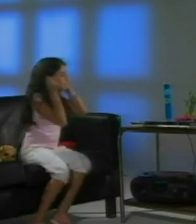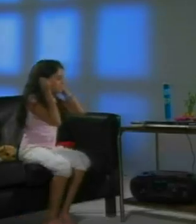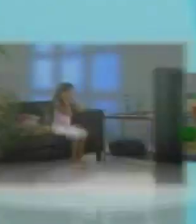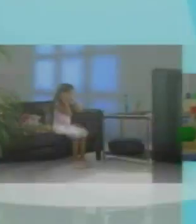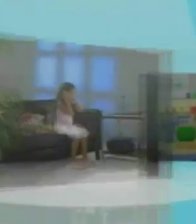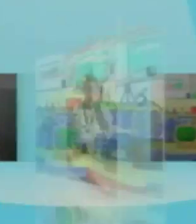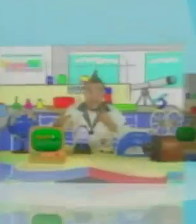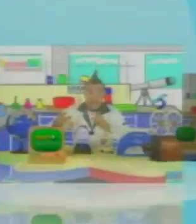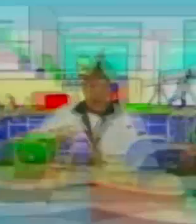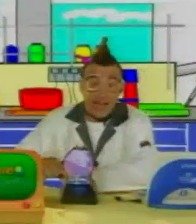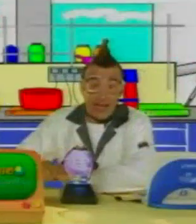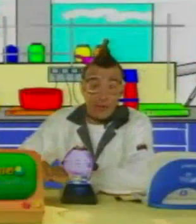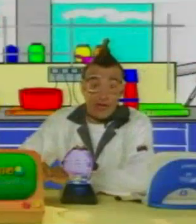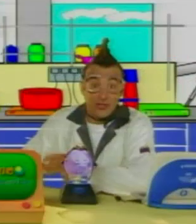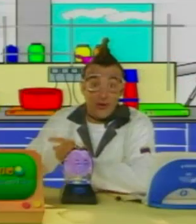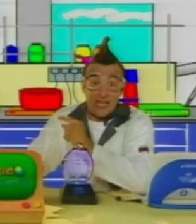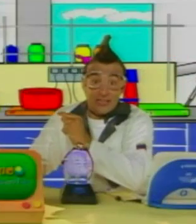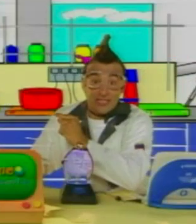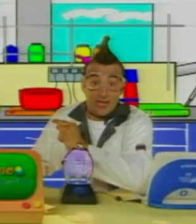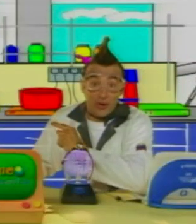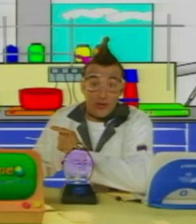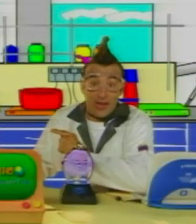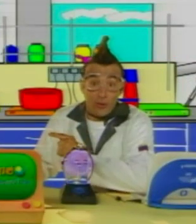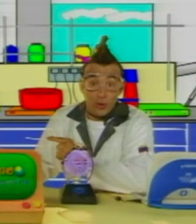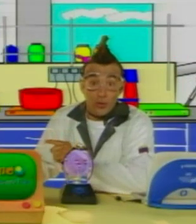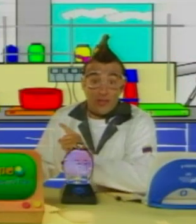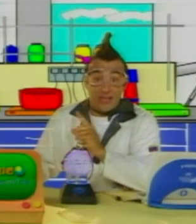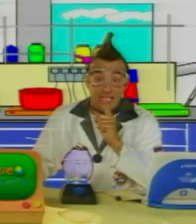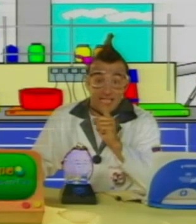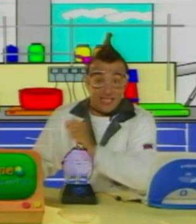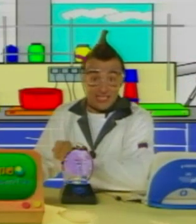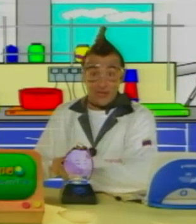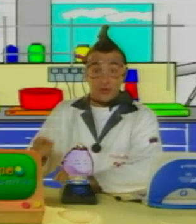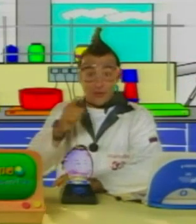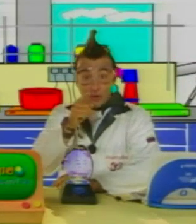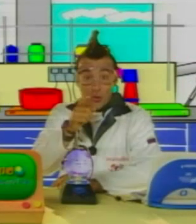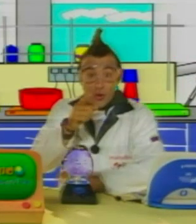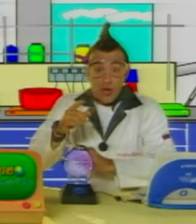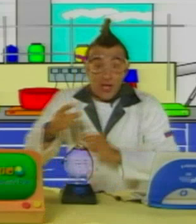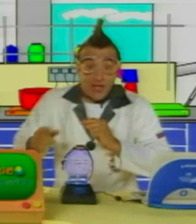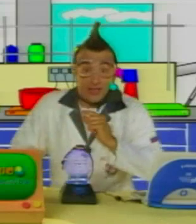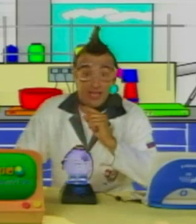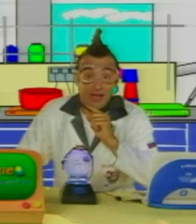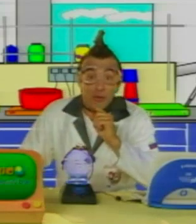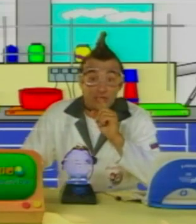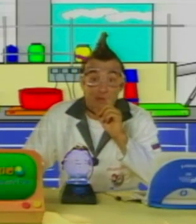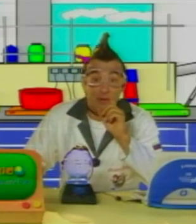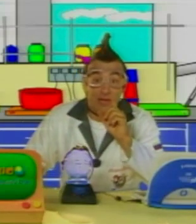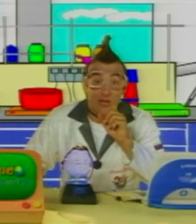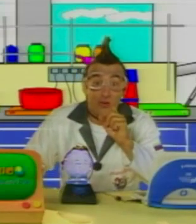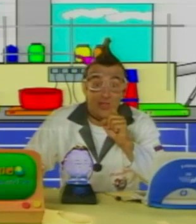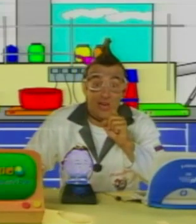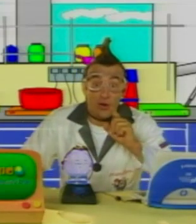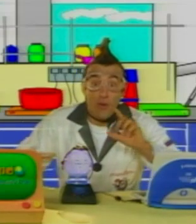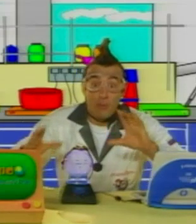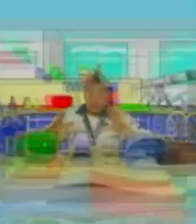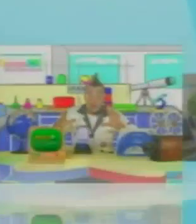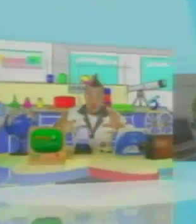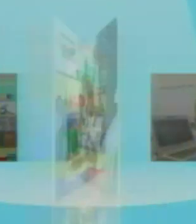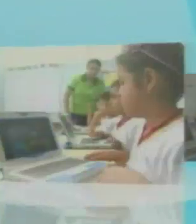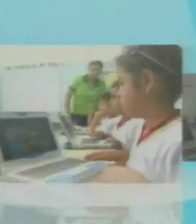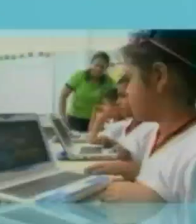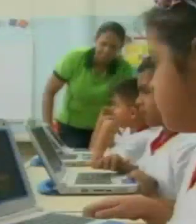radiodifusión. También la educación y el desarrollo de la cultura de niñas y niños como tú. Tenemos el privilegio de